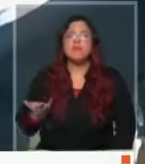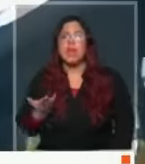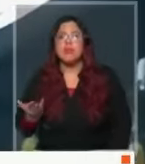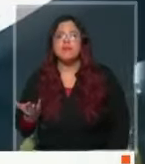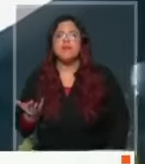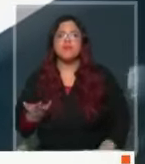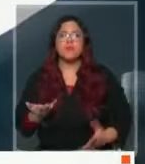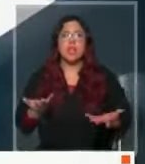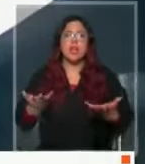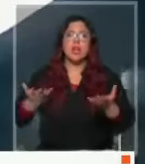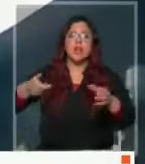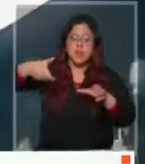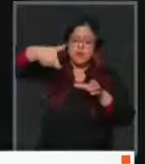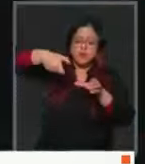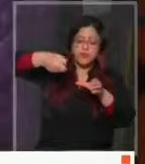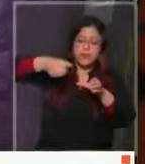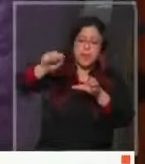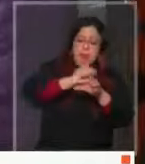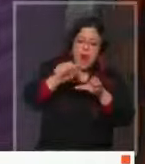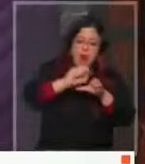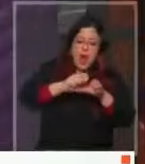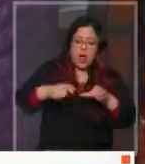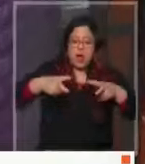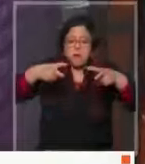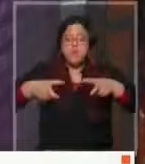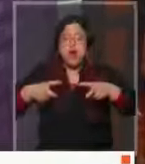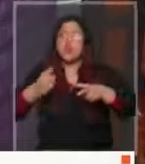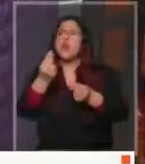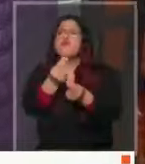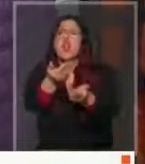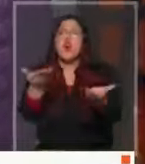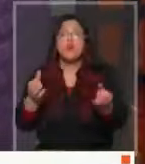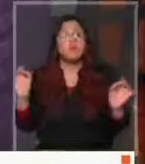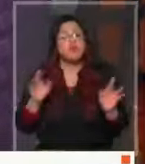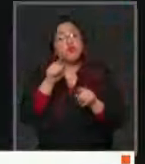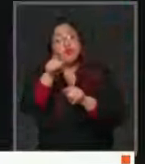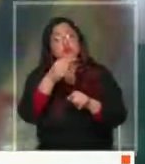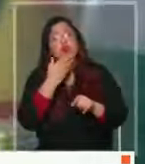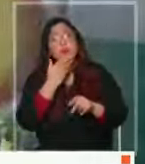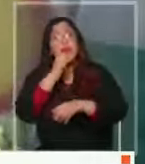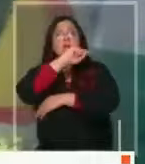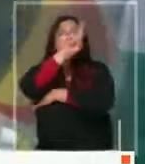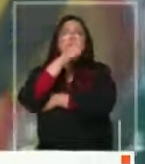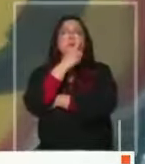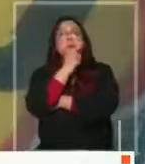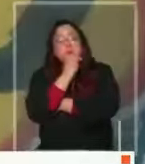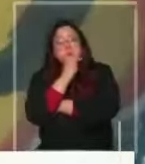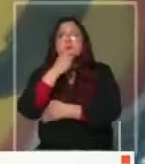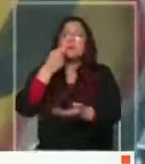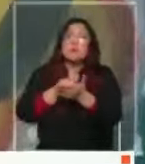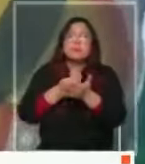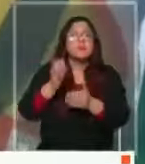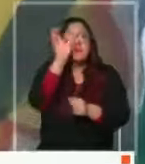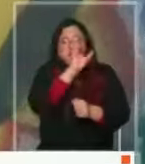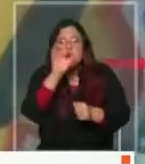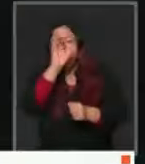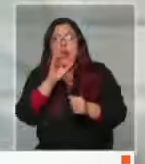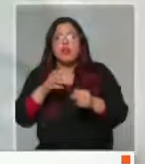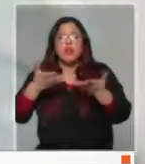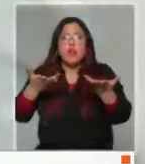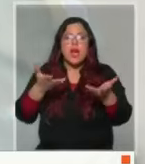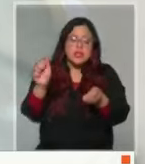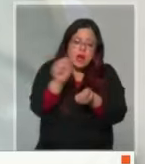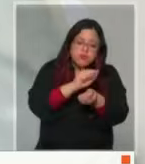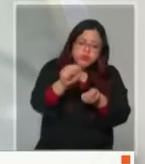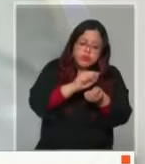un lavaloza. ¿Esto cuánto sale? Seguramente usted también se ha visto en estas, comprando, buscando un lavalosas que cuente con